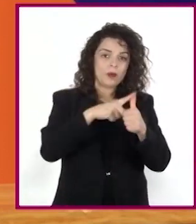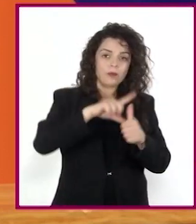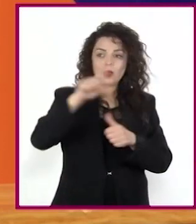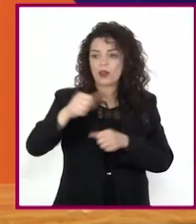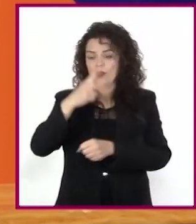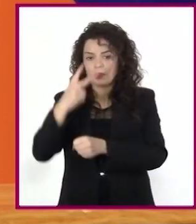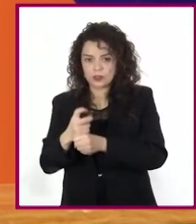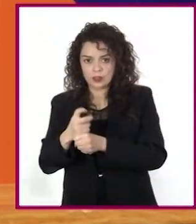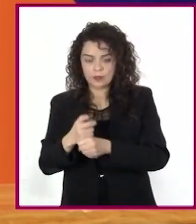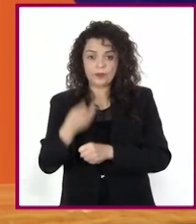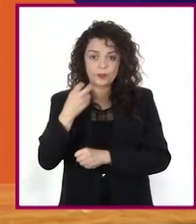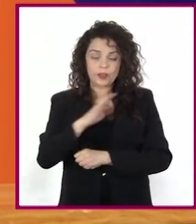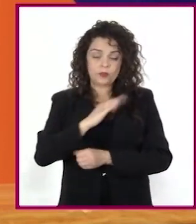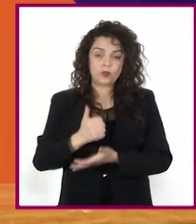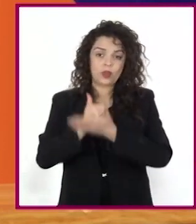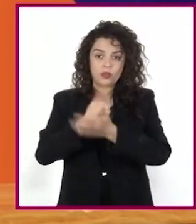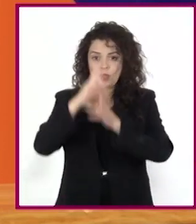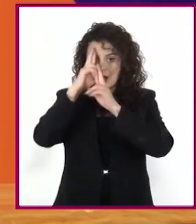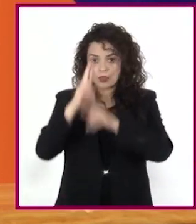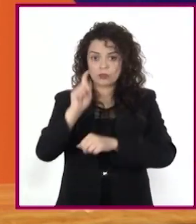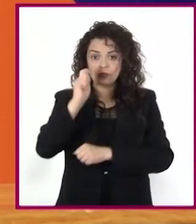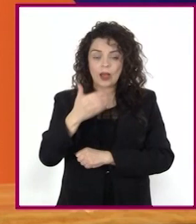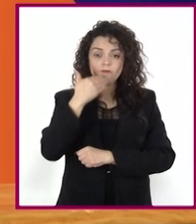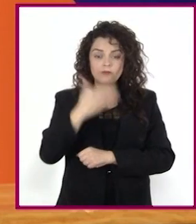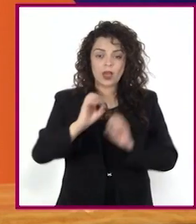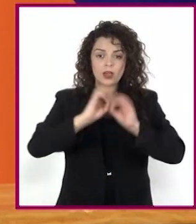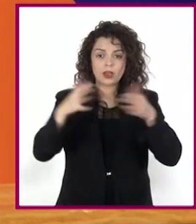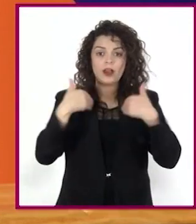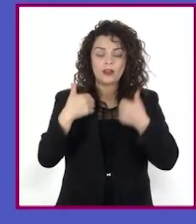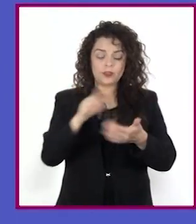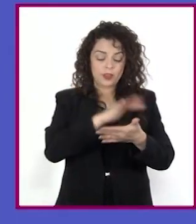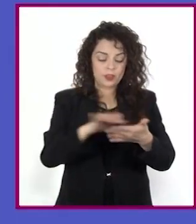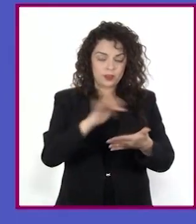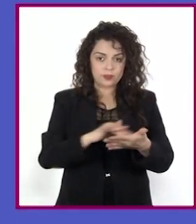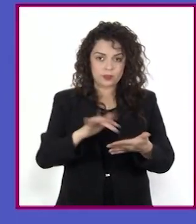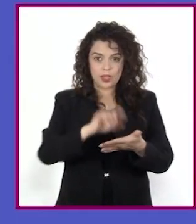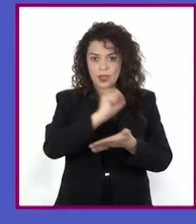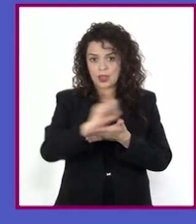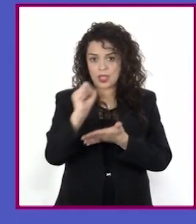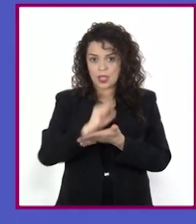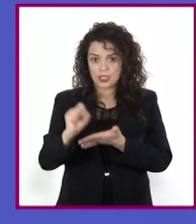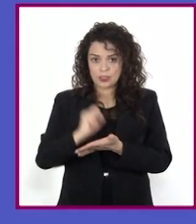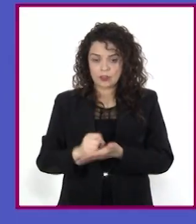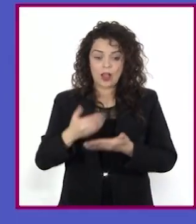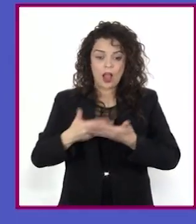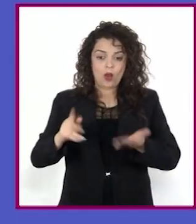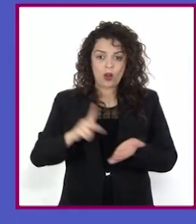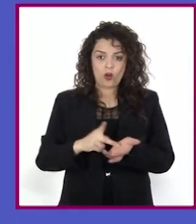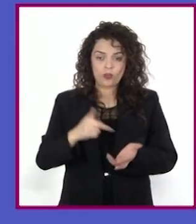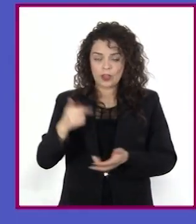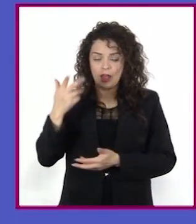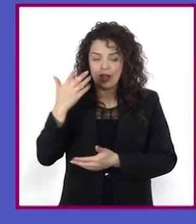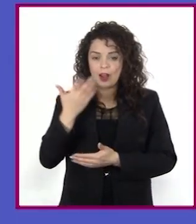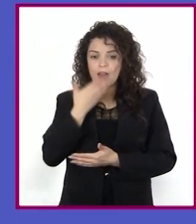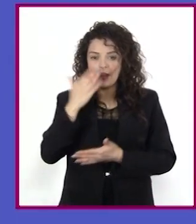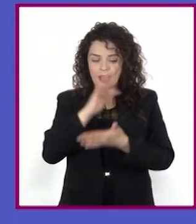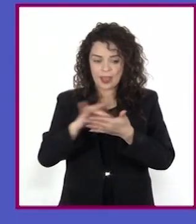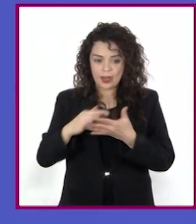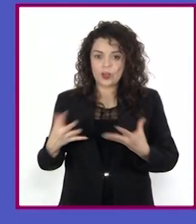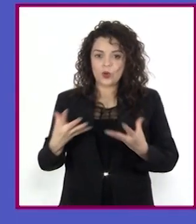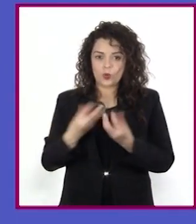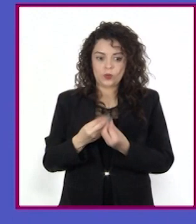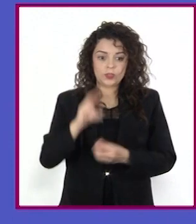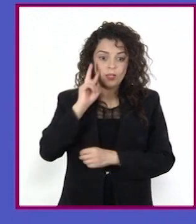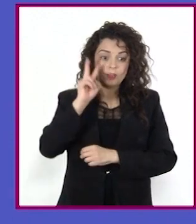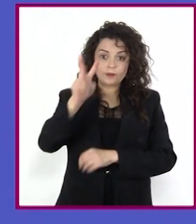les ayudarán a respetar la coherencia en un texto? Leamos nuevamente juntos. 1. Una vez que se ha elegido el